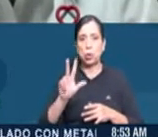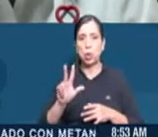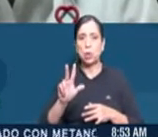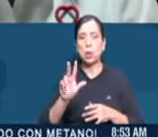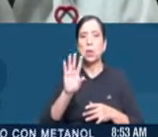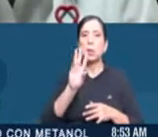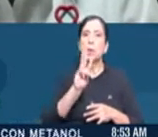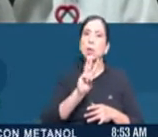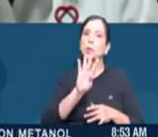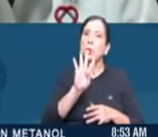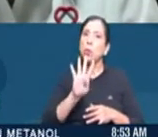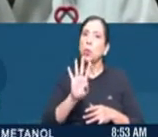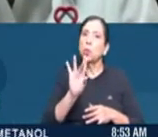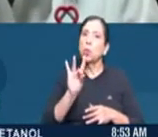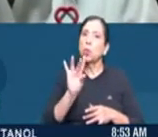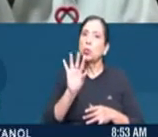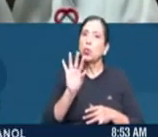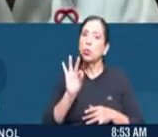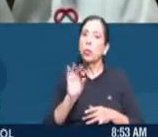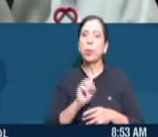6983-6489 o al